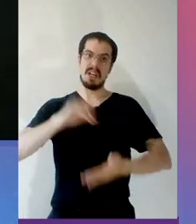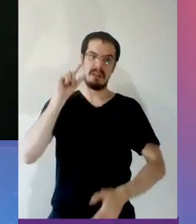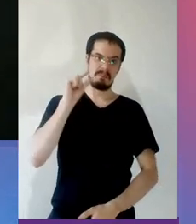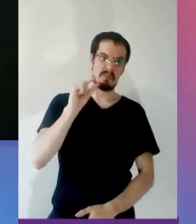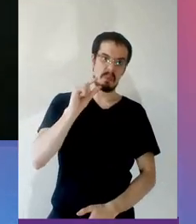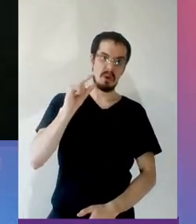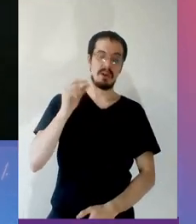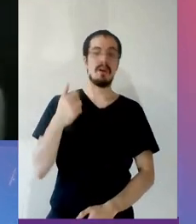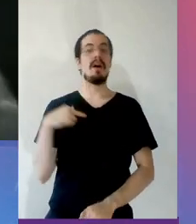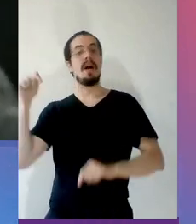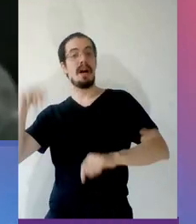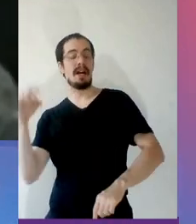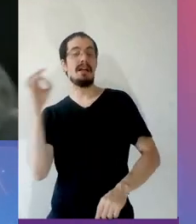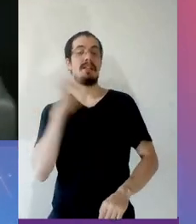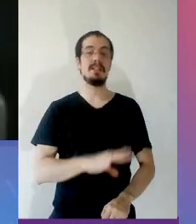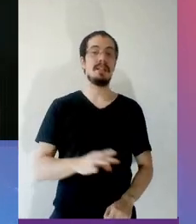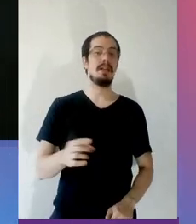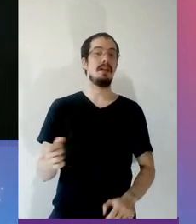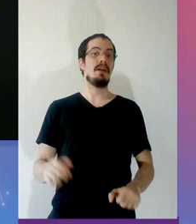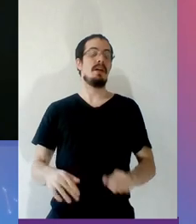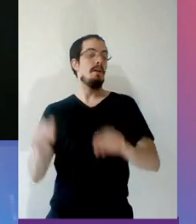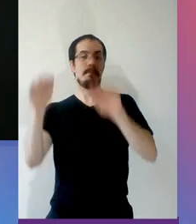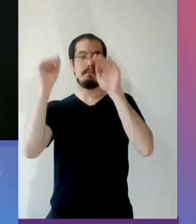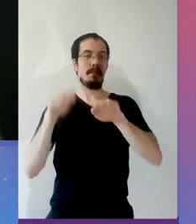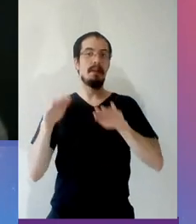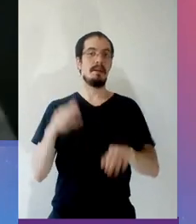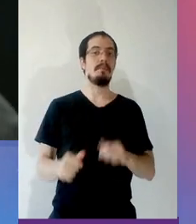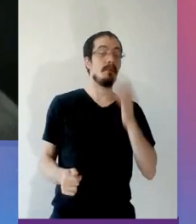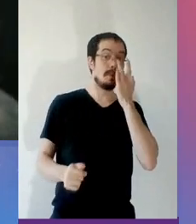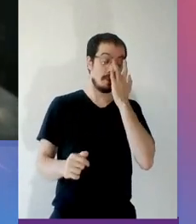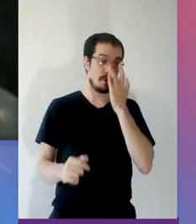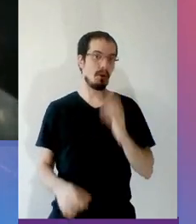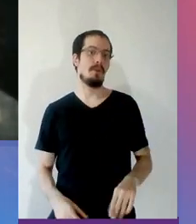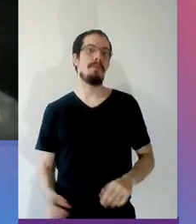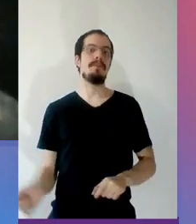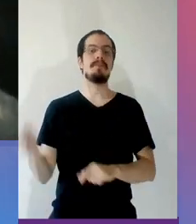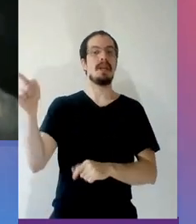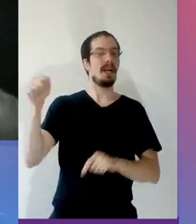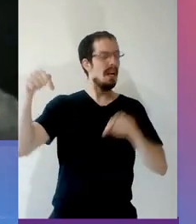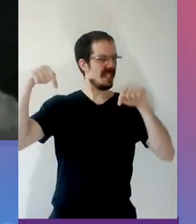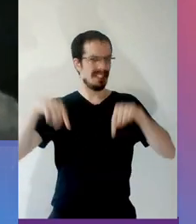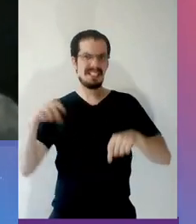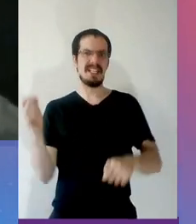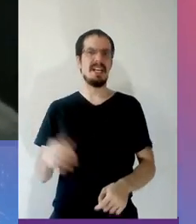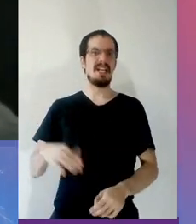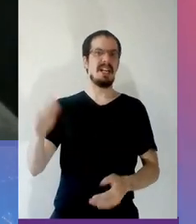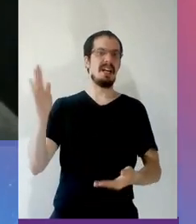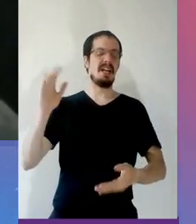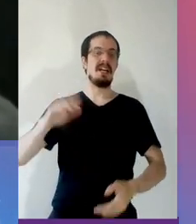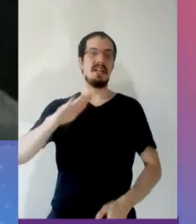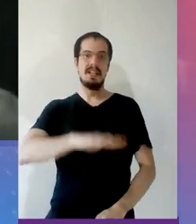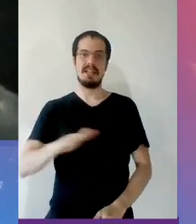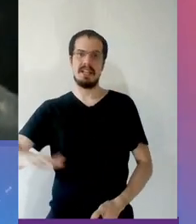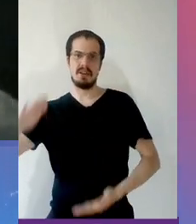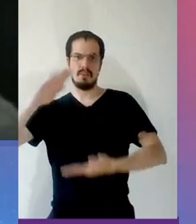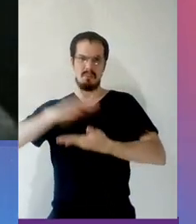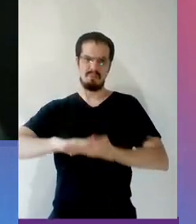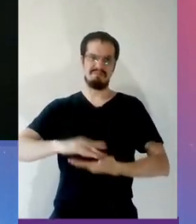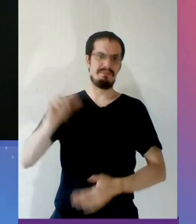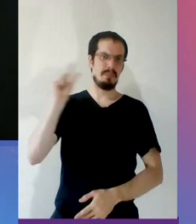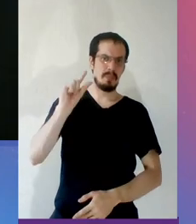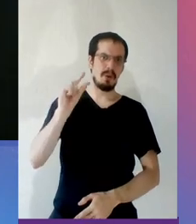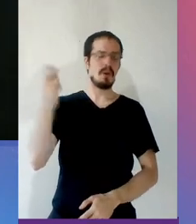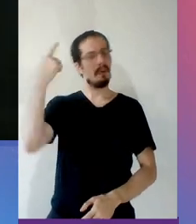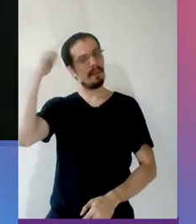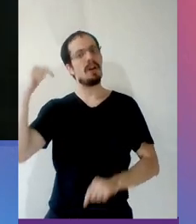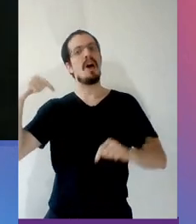junto con Cuba y Costa Rica, la más baja en la región de la América. Pero tenemos una tremenda deuda en términos de desarrollo y de